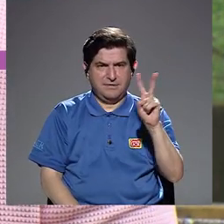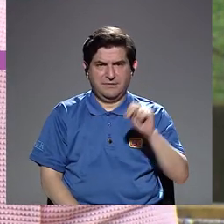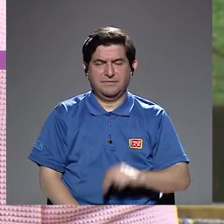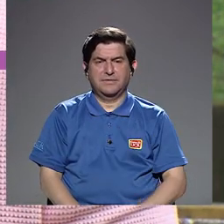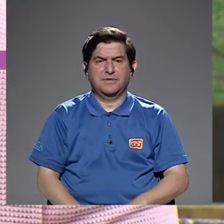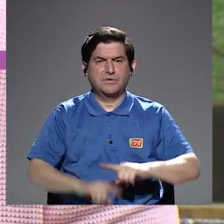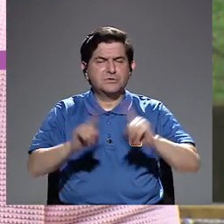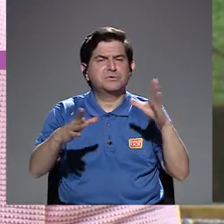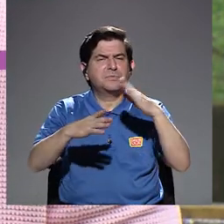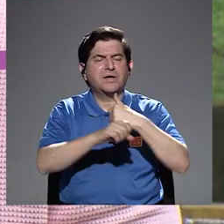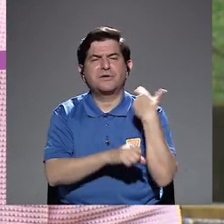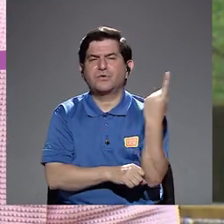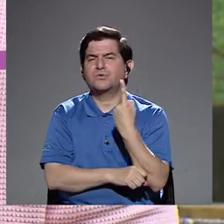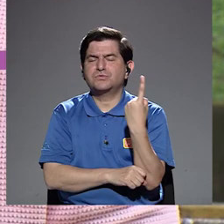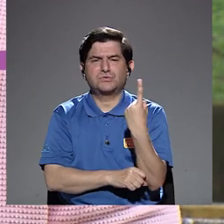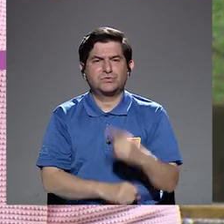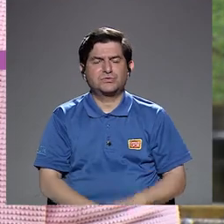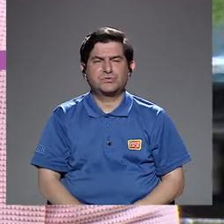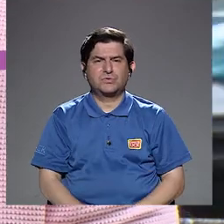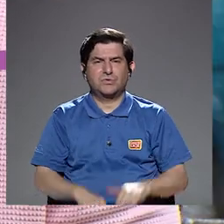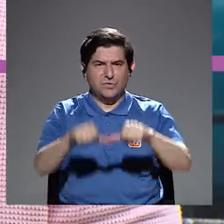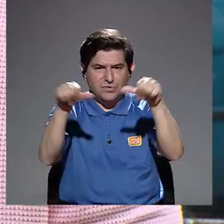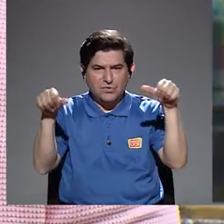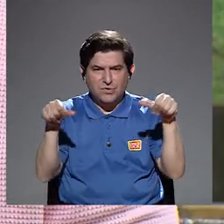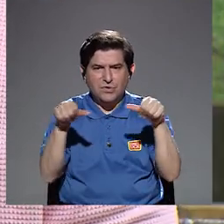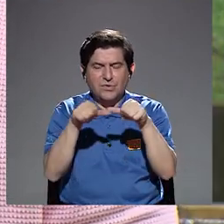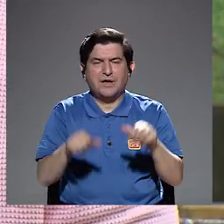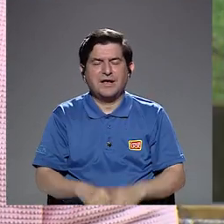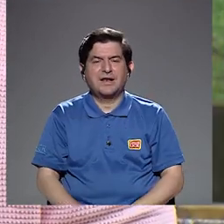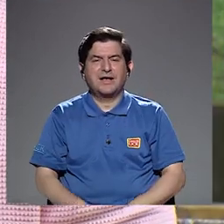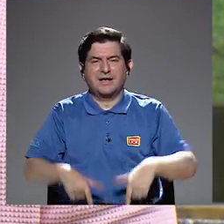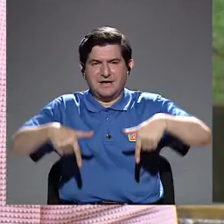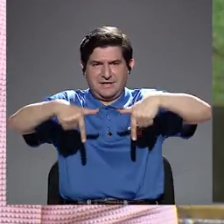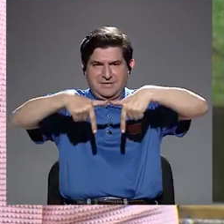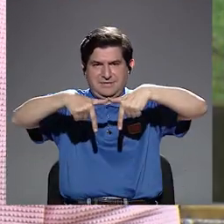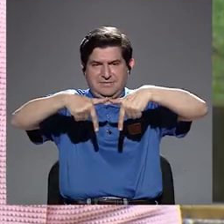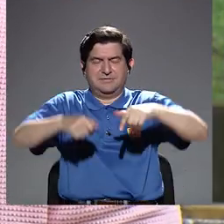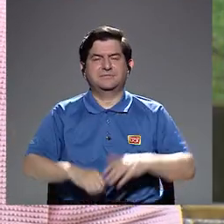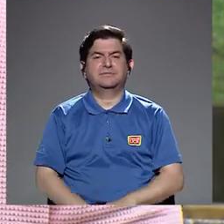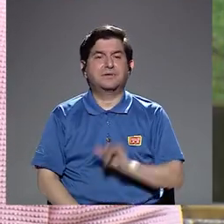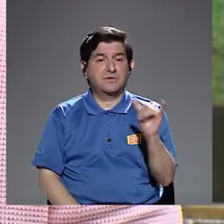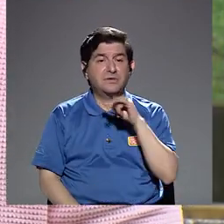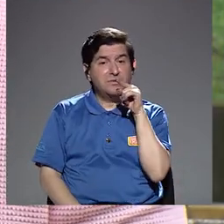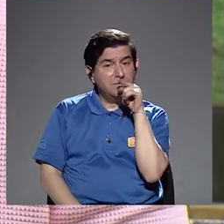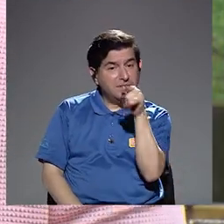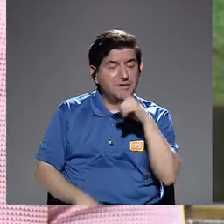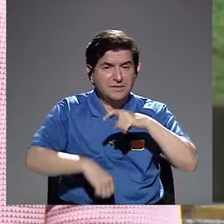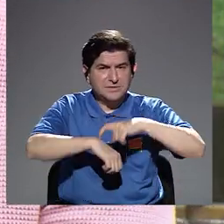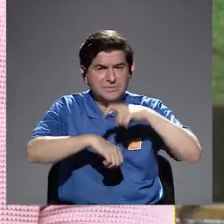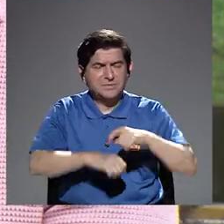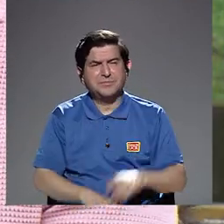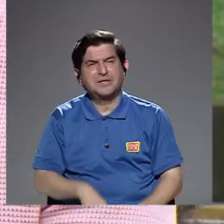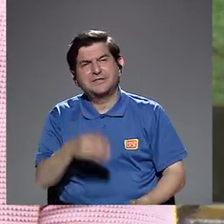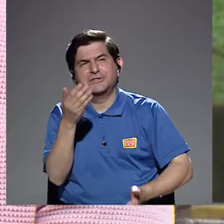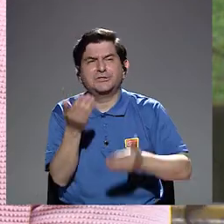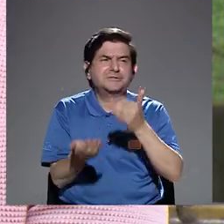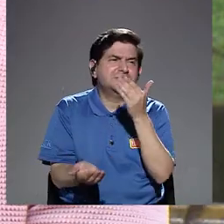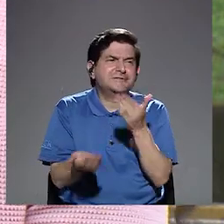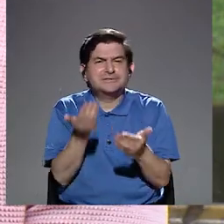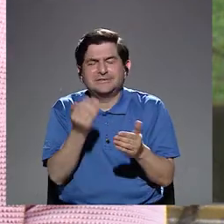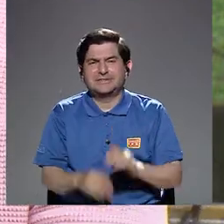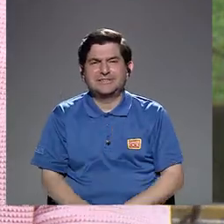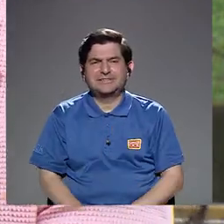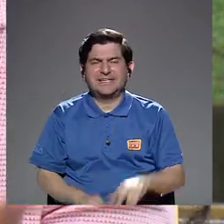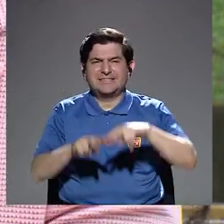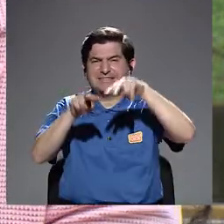virus, pero se hace solo en lo que es la zona propiamente a nivel cervical. Entonces también ahí pues queda un poco